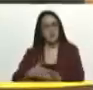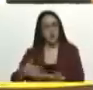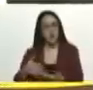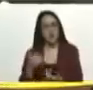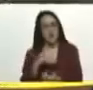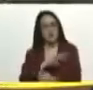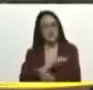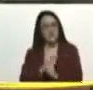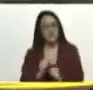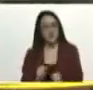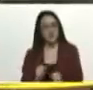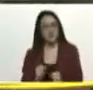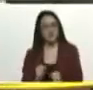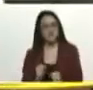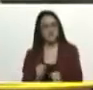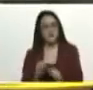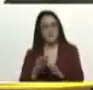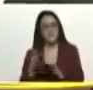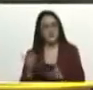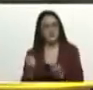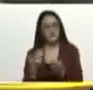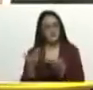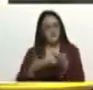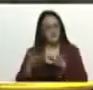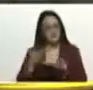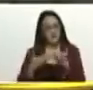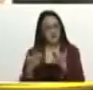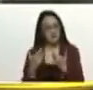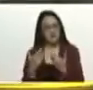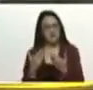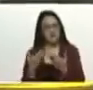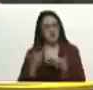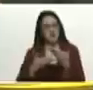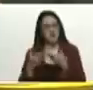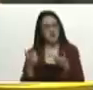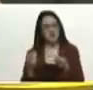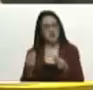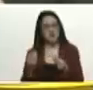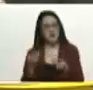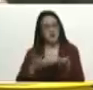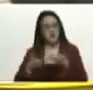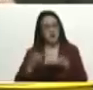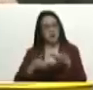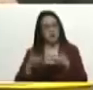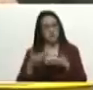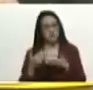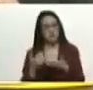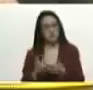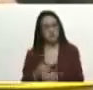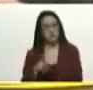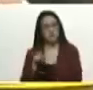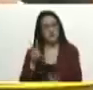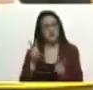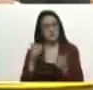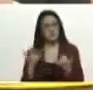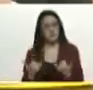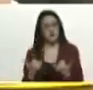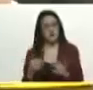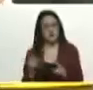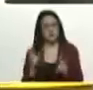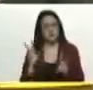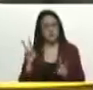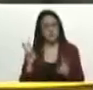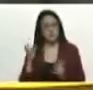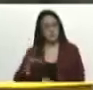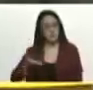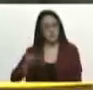fuerza en las mesas de negociación. Y por eso y por otros motivos, este momento es importante. Y vamos a